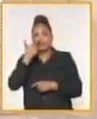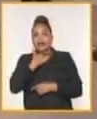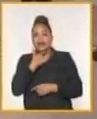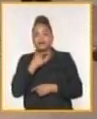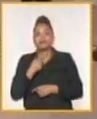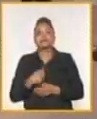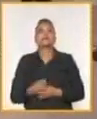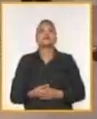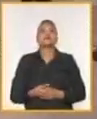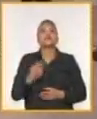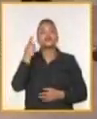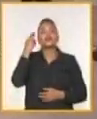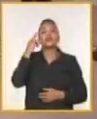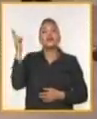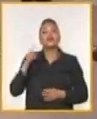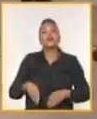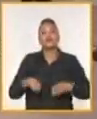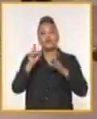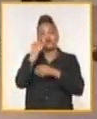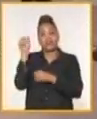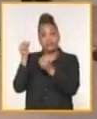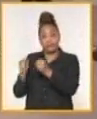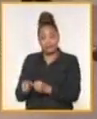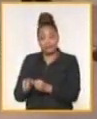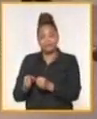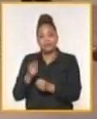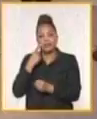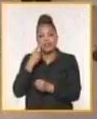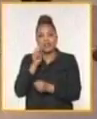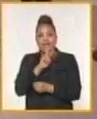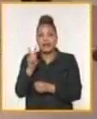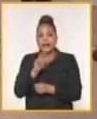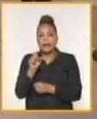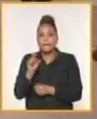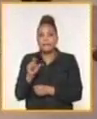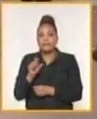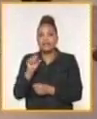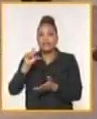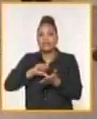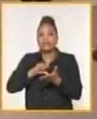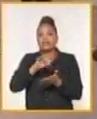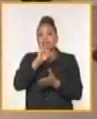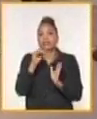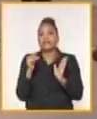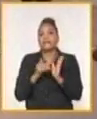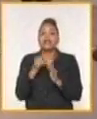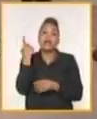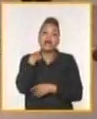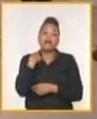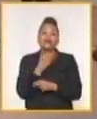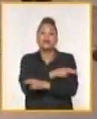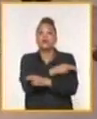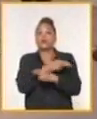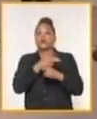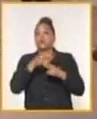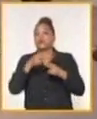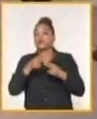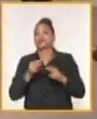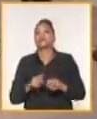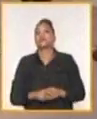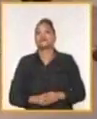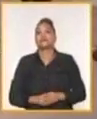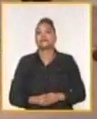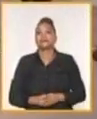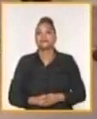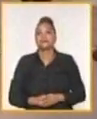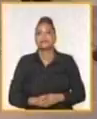a olvidar, el único libro en español que vi, que además con unas letronas así, decía Irán, 7000 años de historia. Me pareció un poco exagerado, pero dice Leonel que sí, que